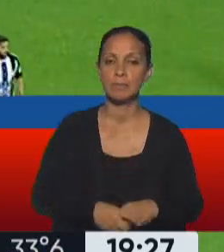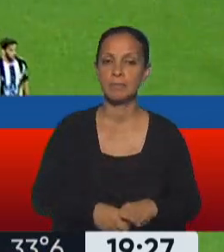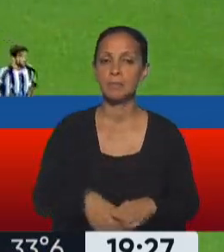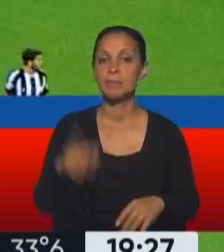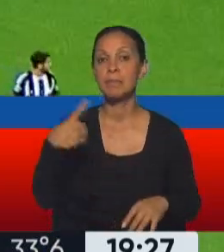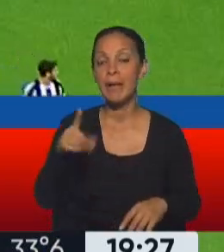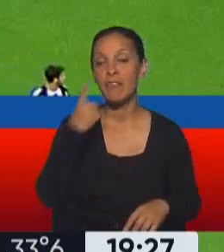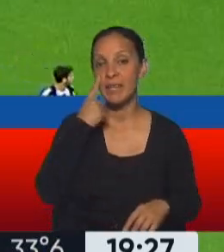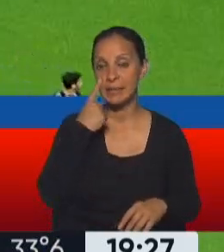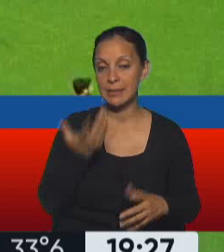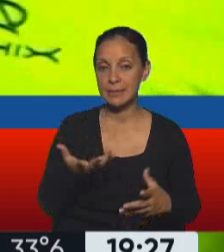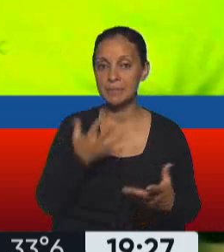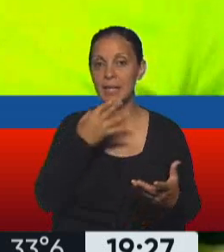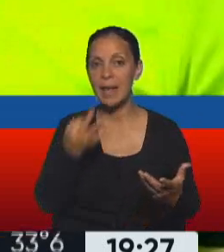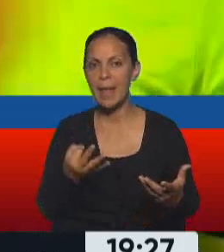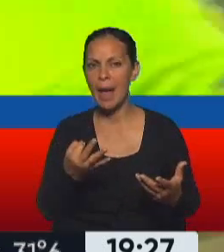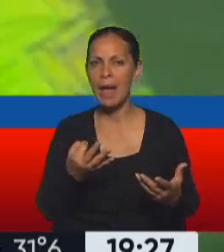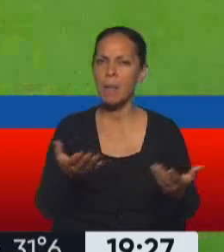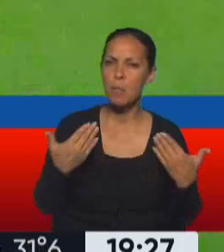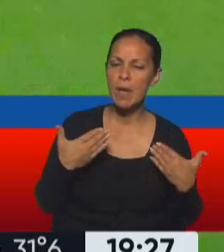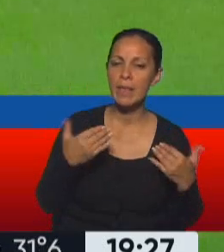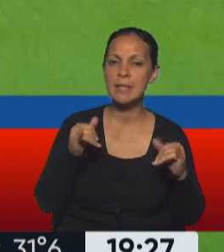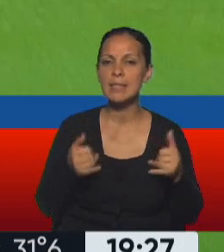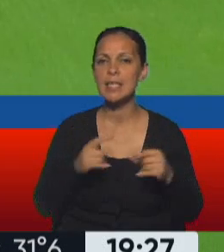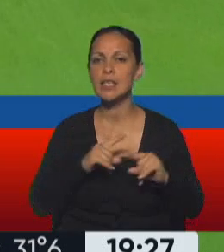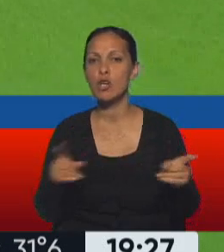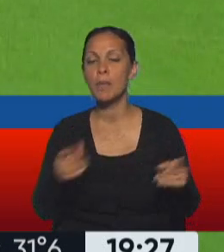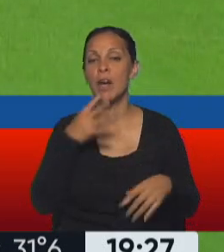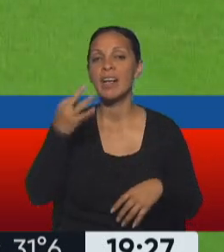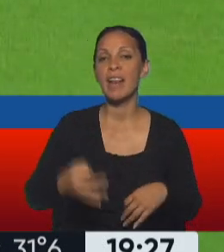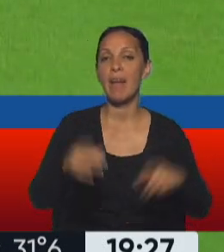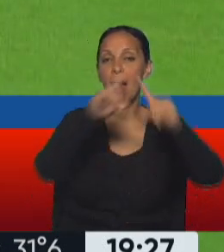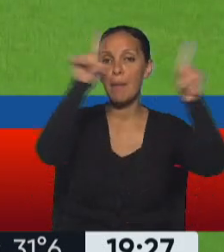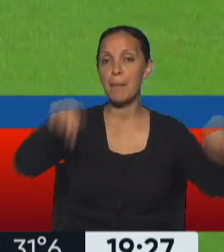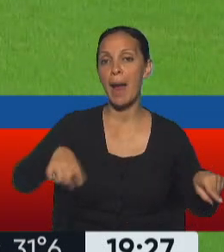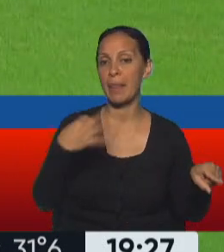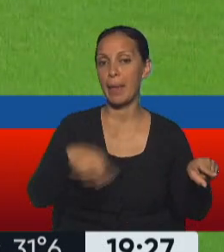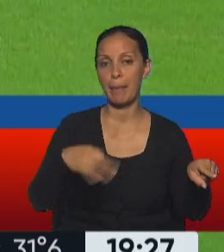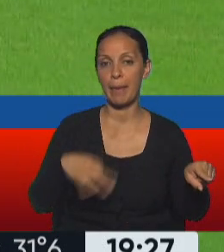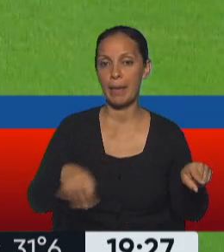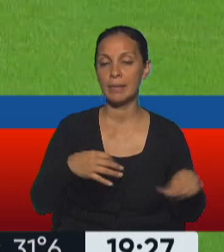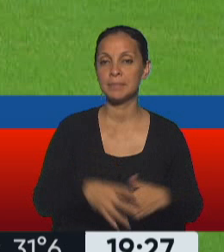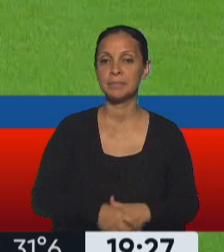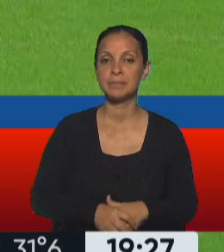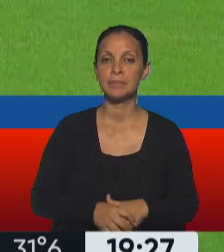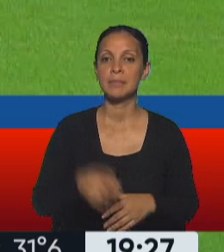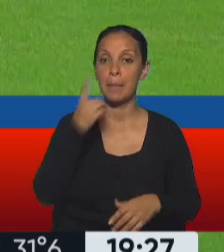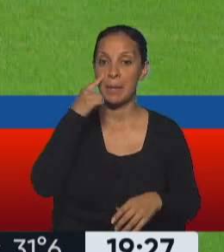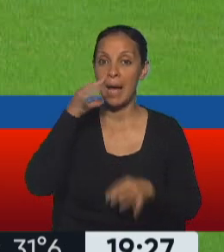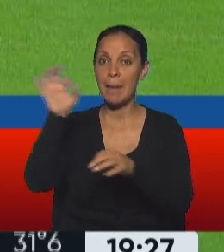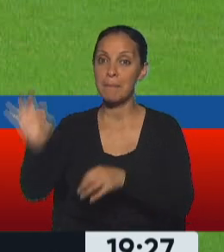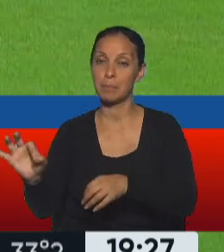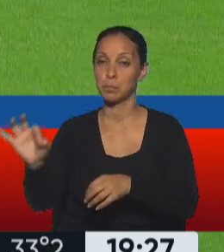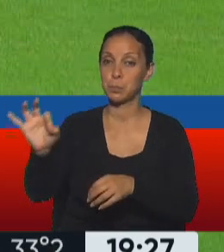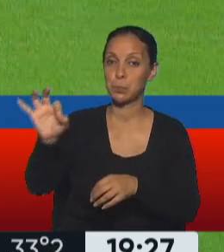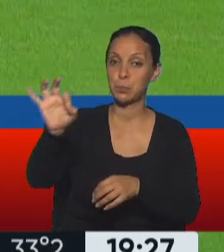muy finita, está habilitado, pero es una jugada de VAR. Y lamentablemente, ahí lo ves. Fíjate cuando parte la pelota y